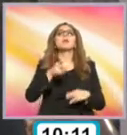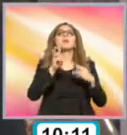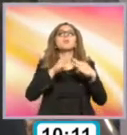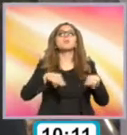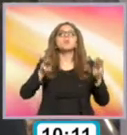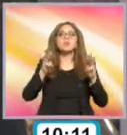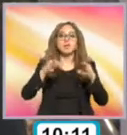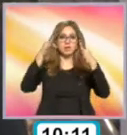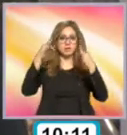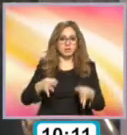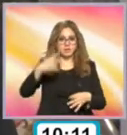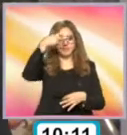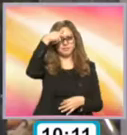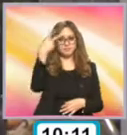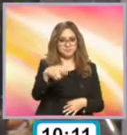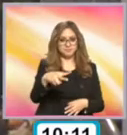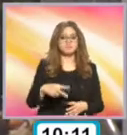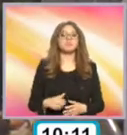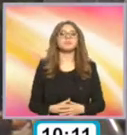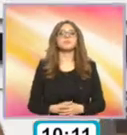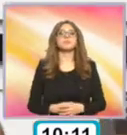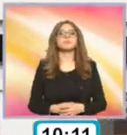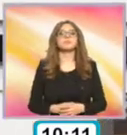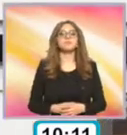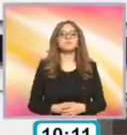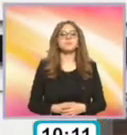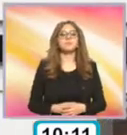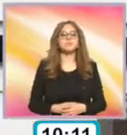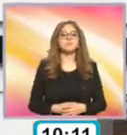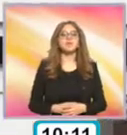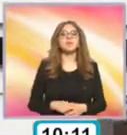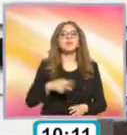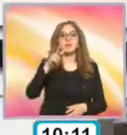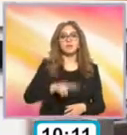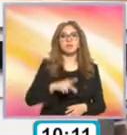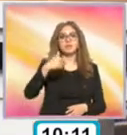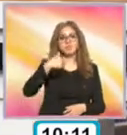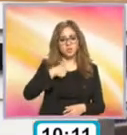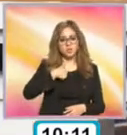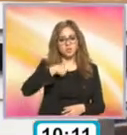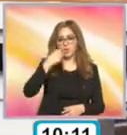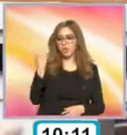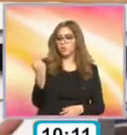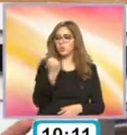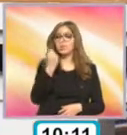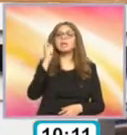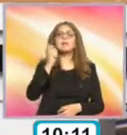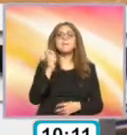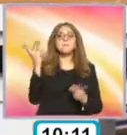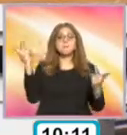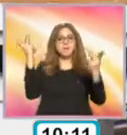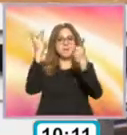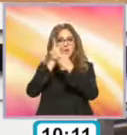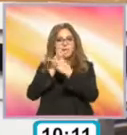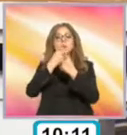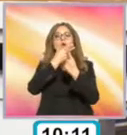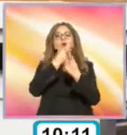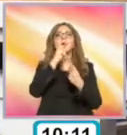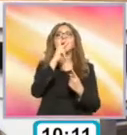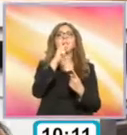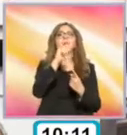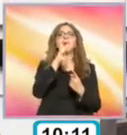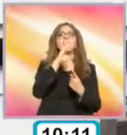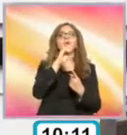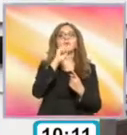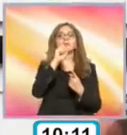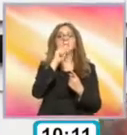cultura musicalmente hablando mexicana. Claro, fíjate que yo tengo la fortuna de tener grandes padrinos y tuve uno de ellos, el señor Paco Stanley, María